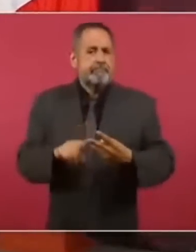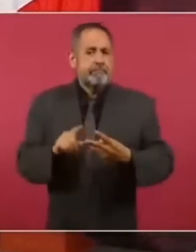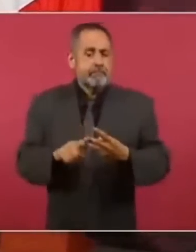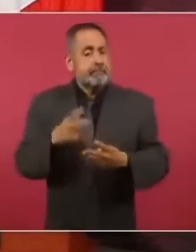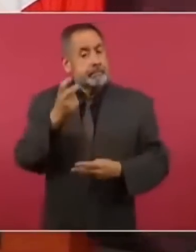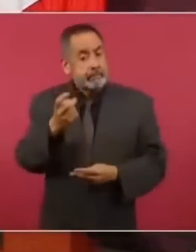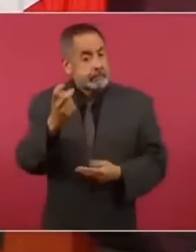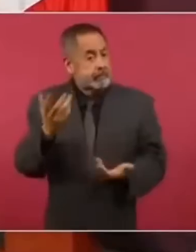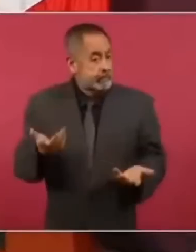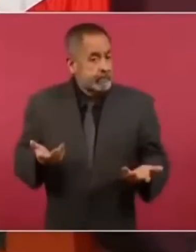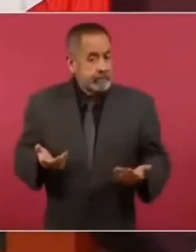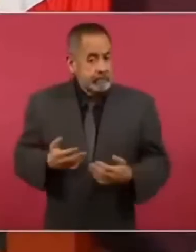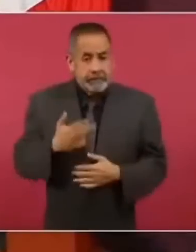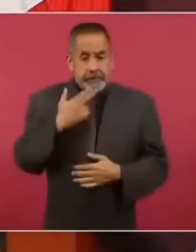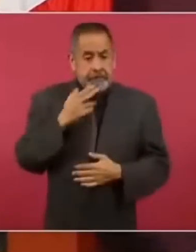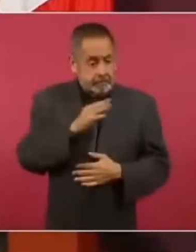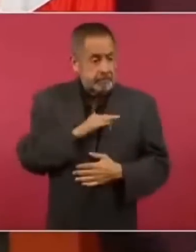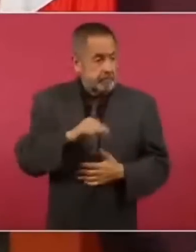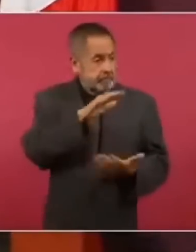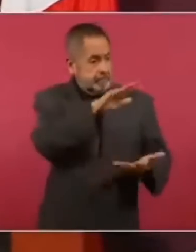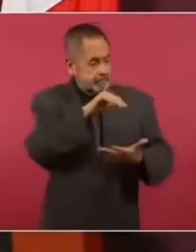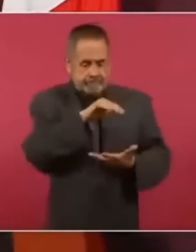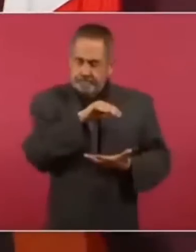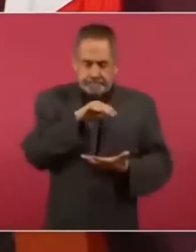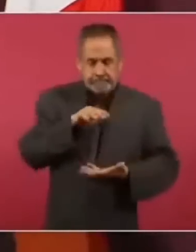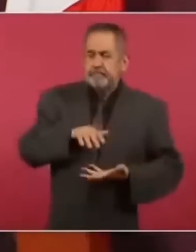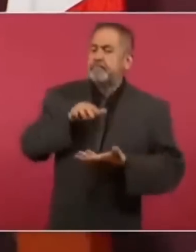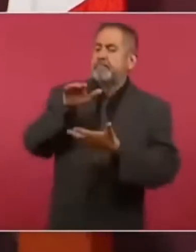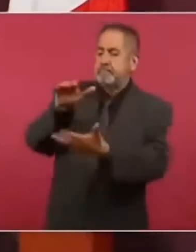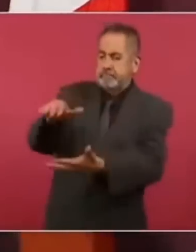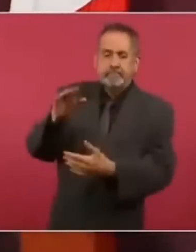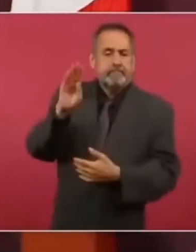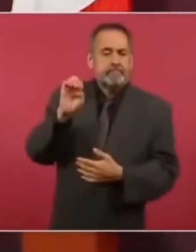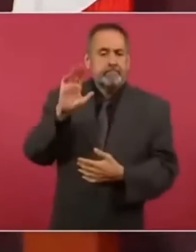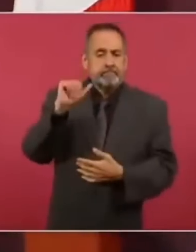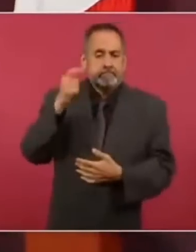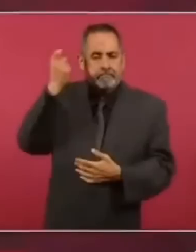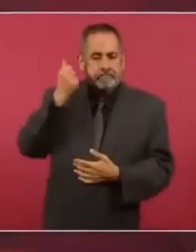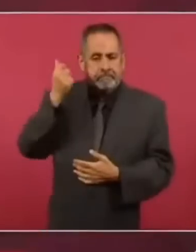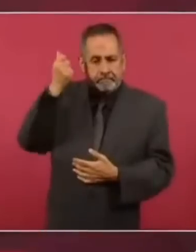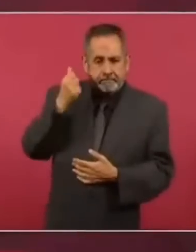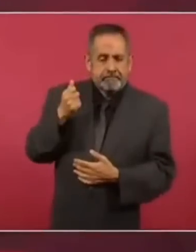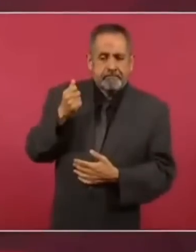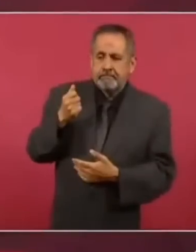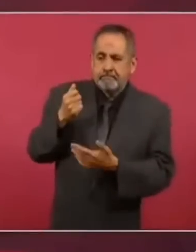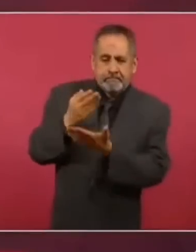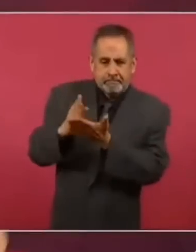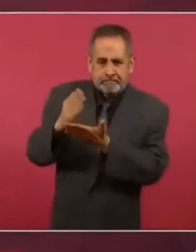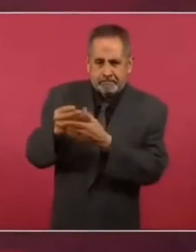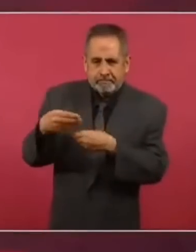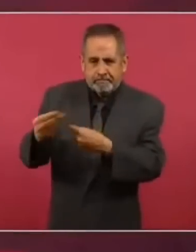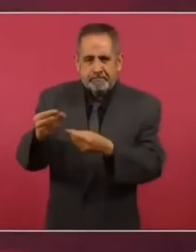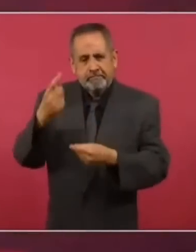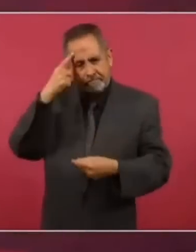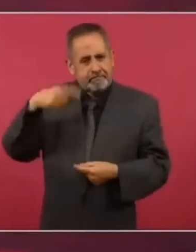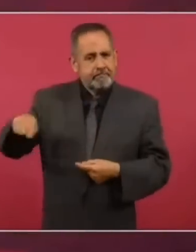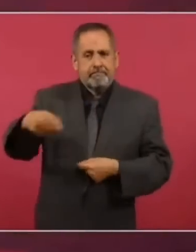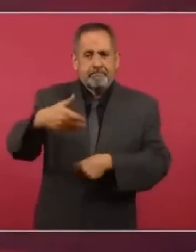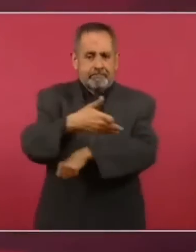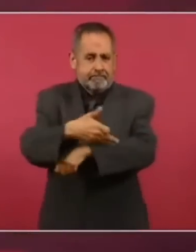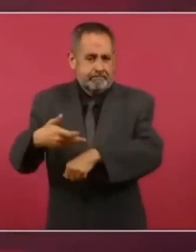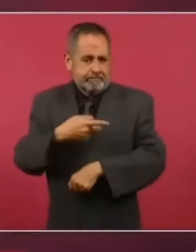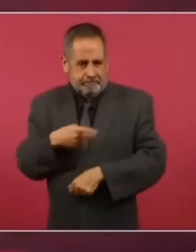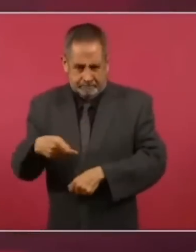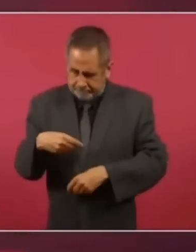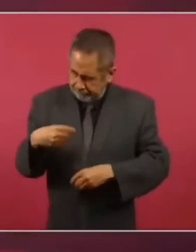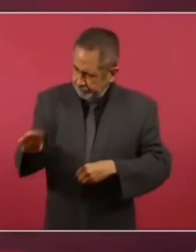Es lo que nos permite entregar las becas a estudiantes de familias pobres,